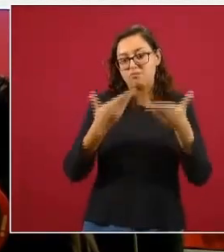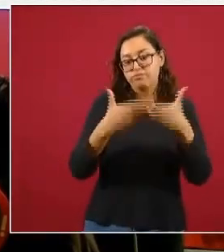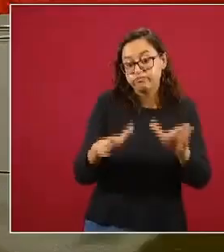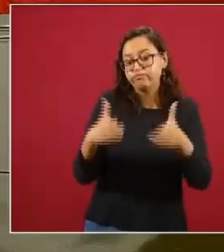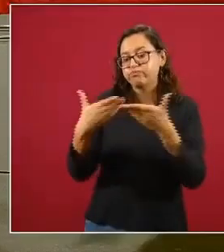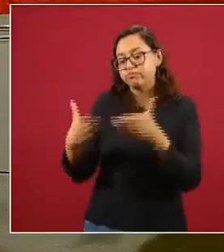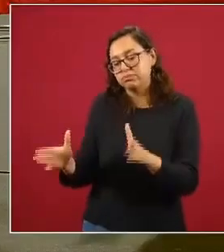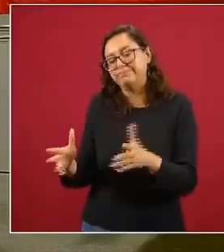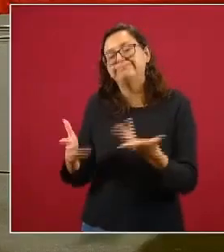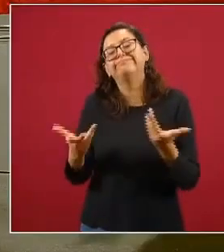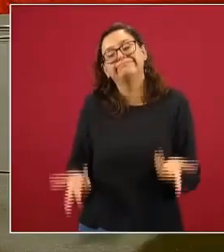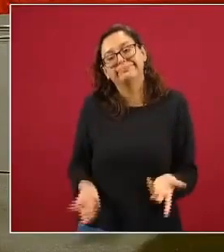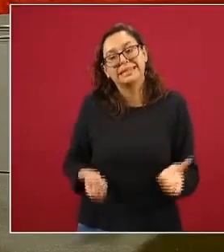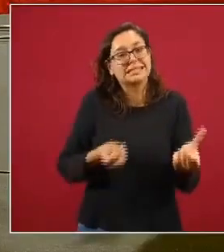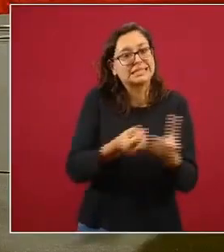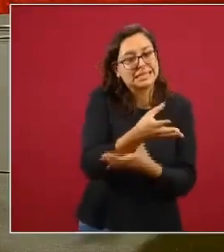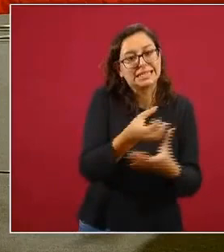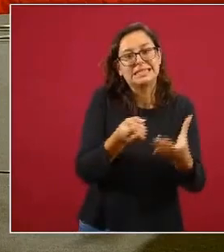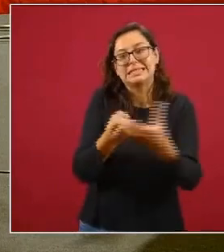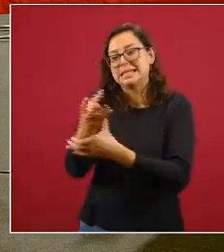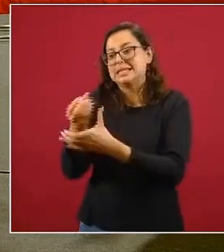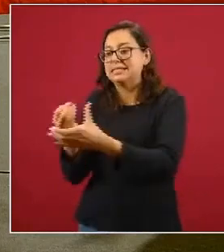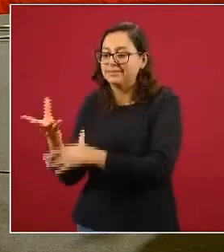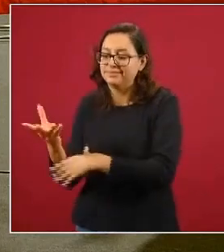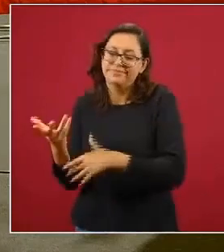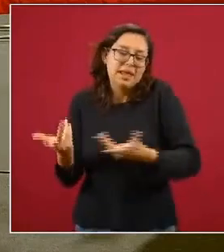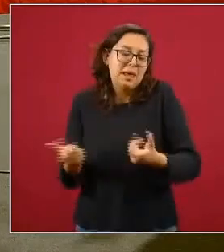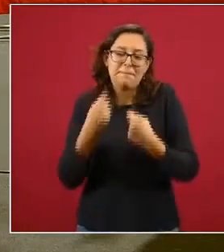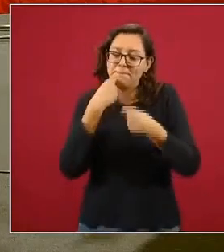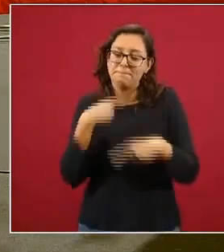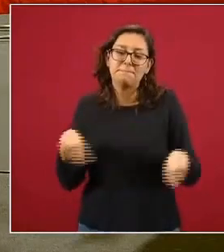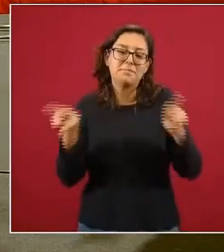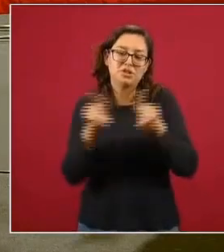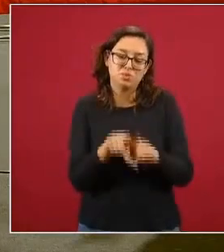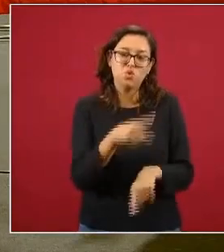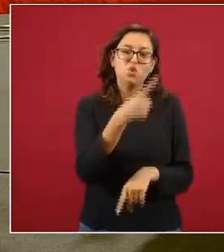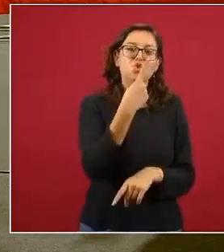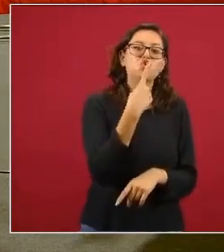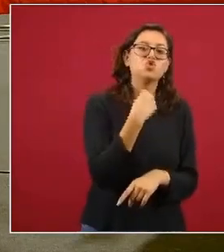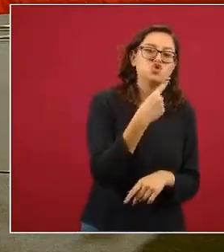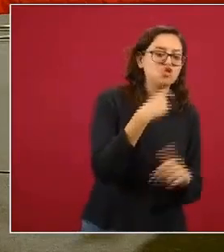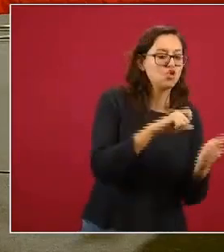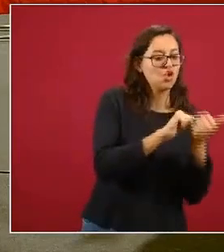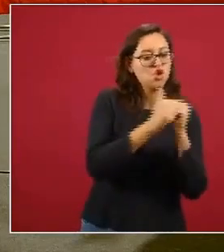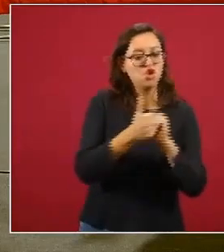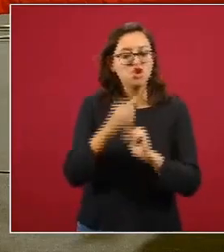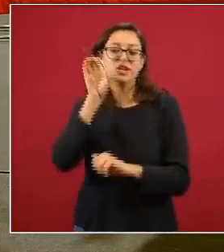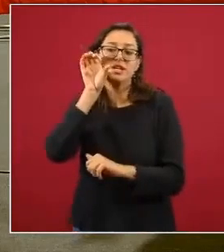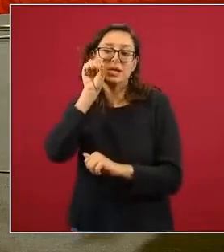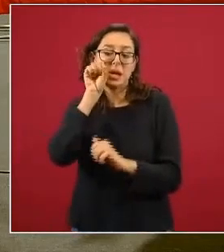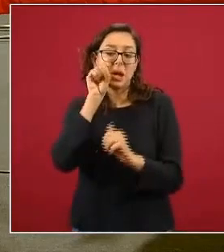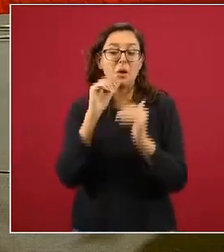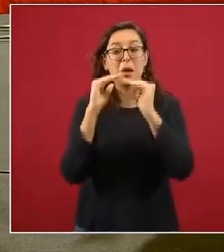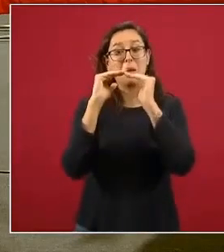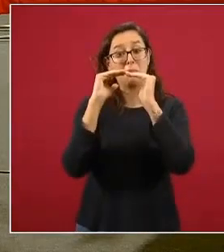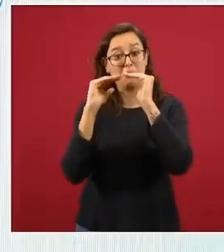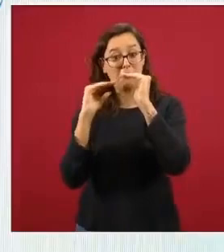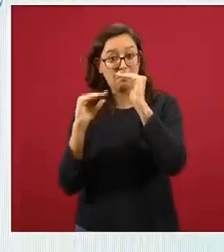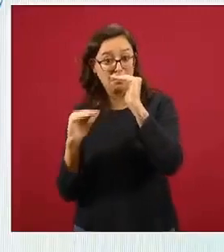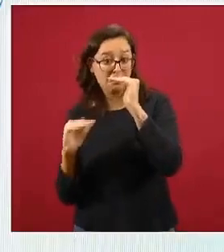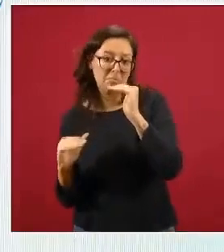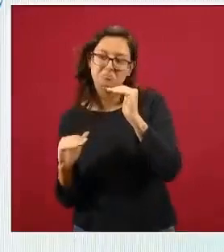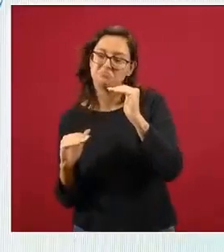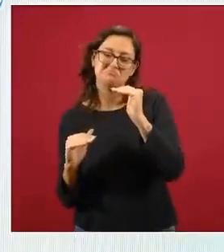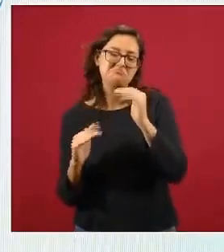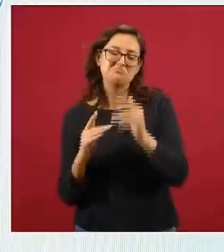ocurrir, es esperable, ya nos pasó también entre rojo y naranja, que tengamos una disminución de la velocidad a